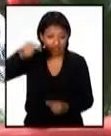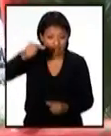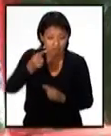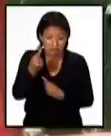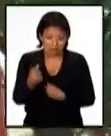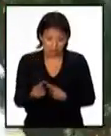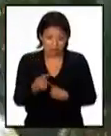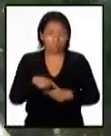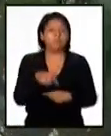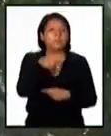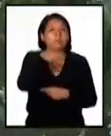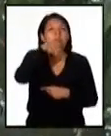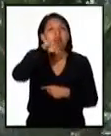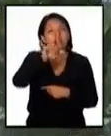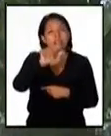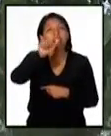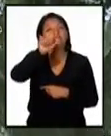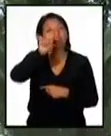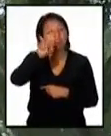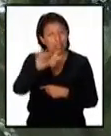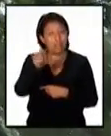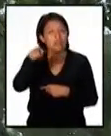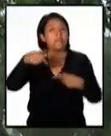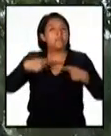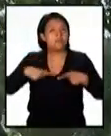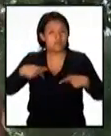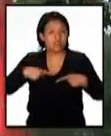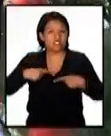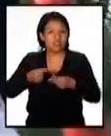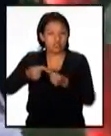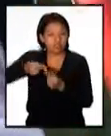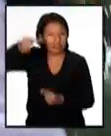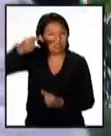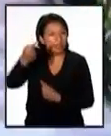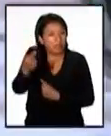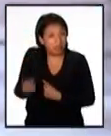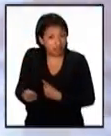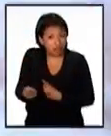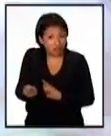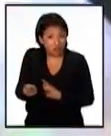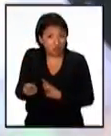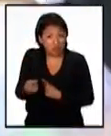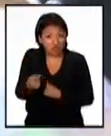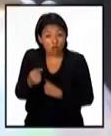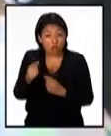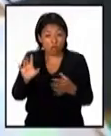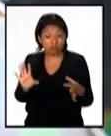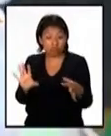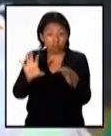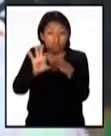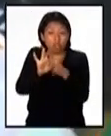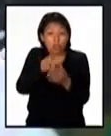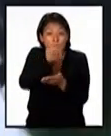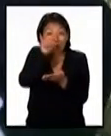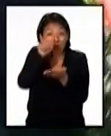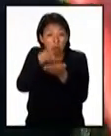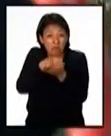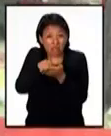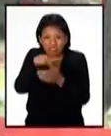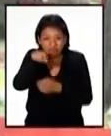Marisabel Ortega es una persona de talla baja. No le ha sido fácil encontrar un lugar en un mundo que parece le es